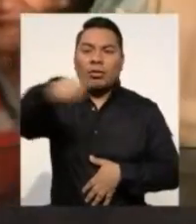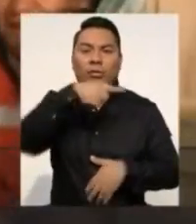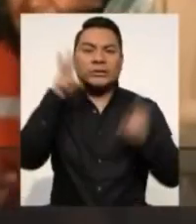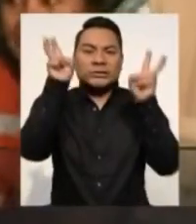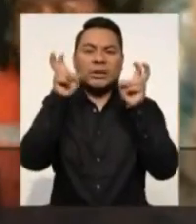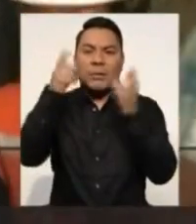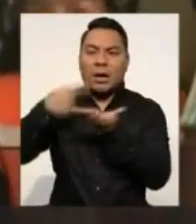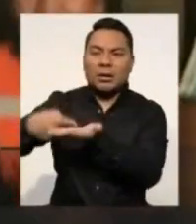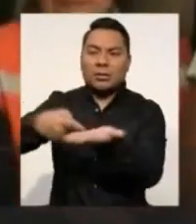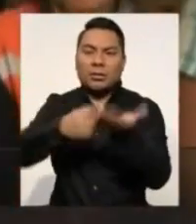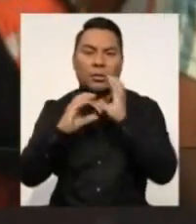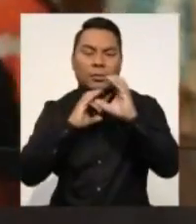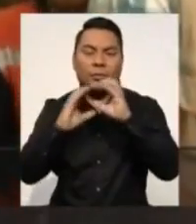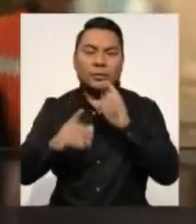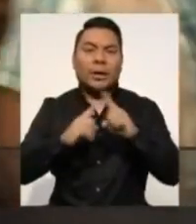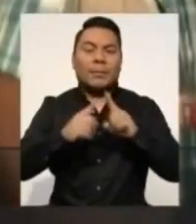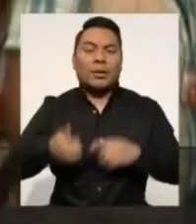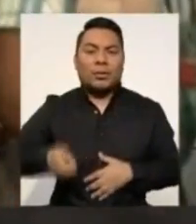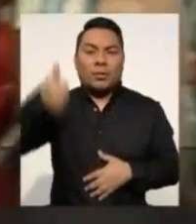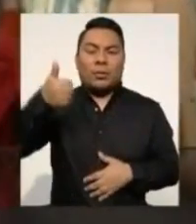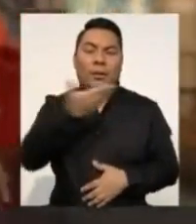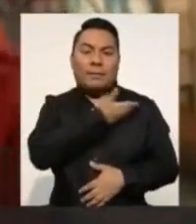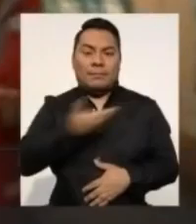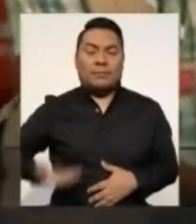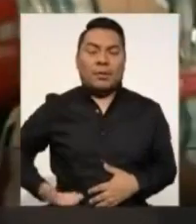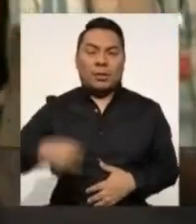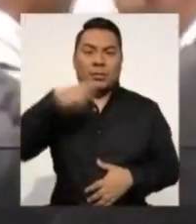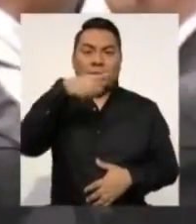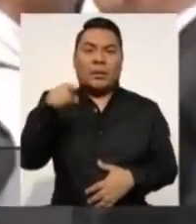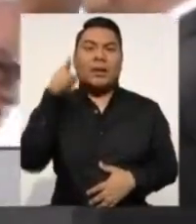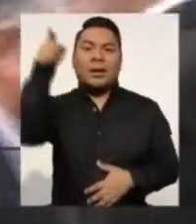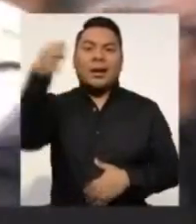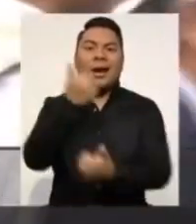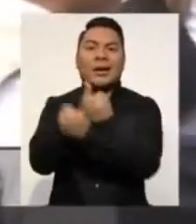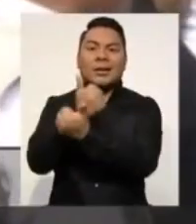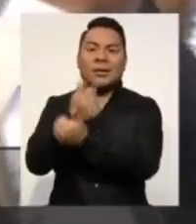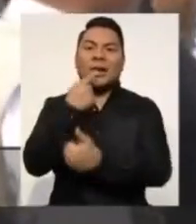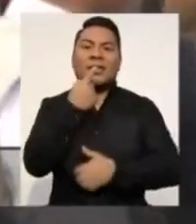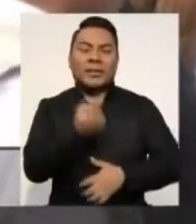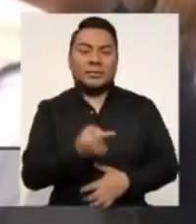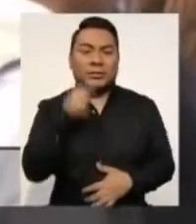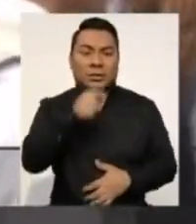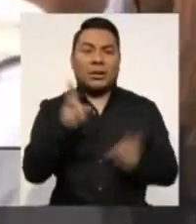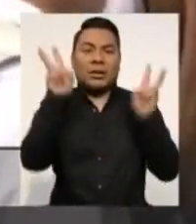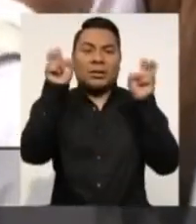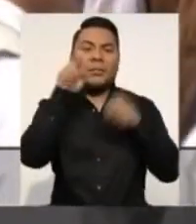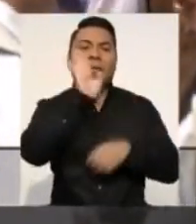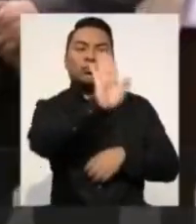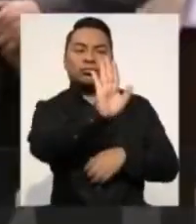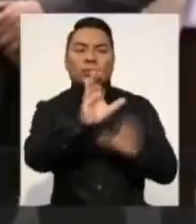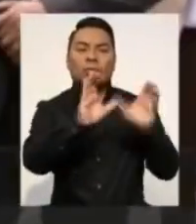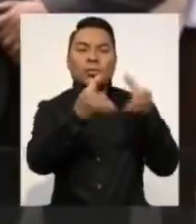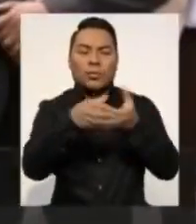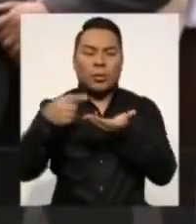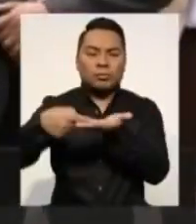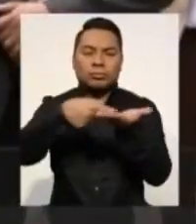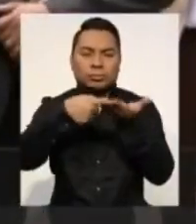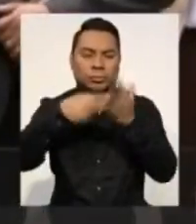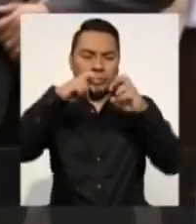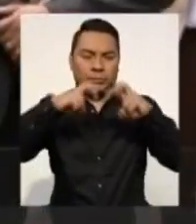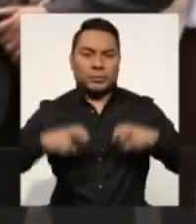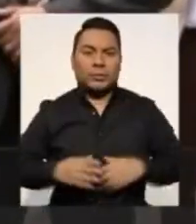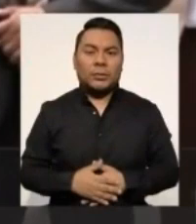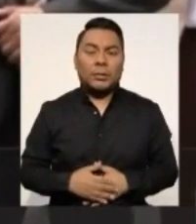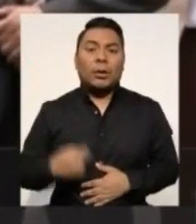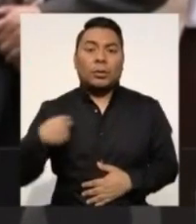debate. Pero la sorpresa la dio el presidente Pedro Pablo Kuczynski en Ayacucho al indicar que el tema se viene estudiando. Nosotros